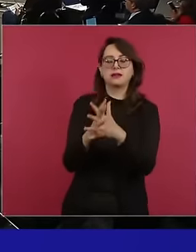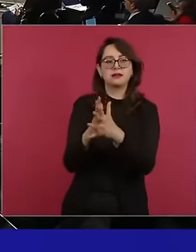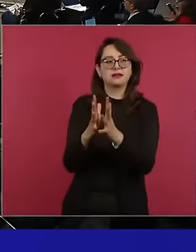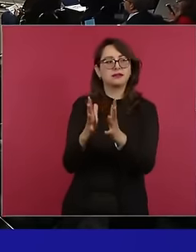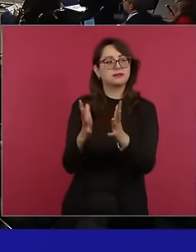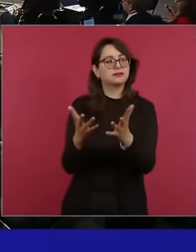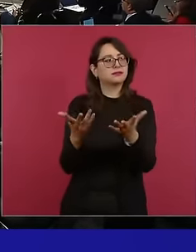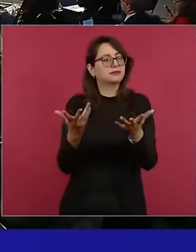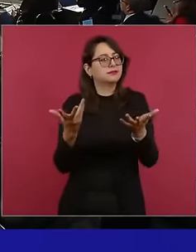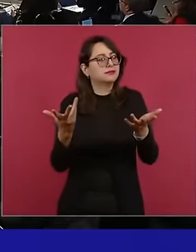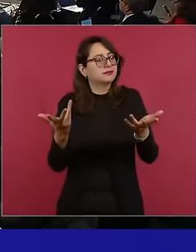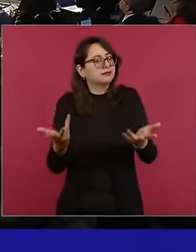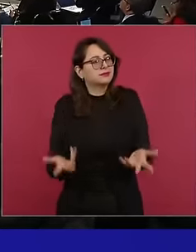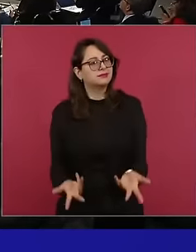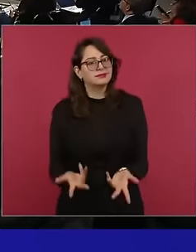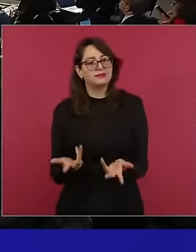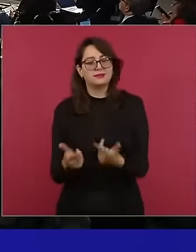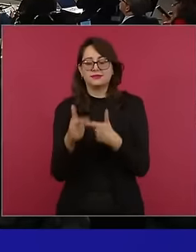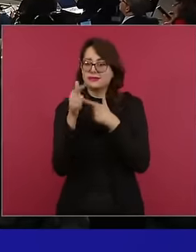se veta.